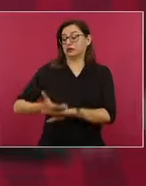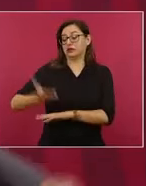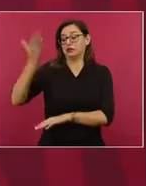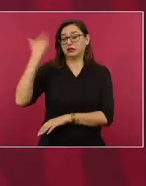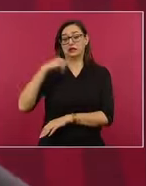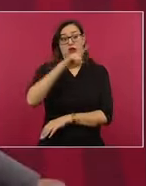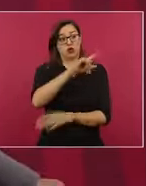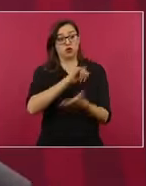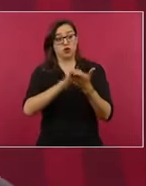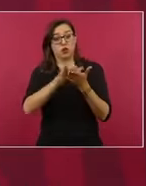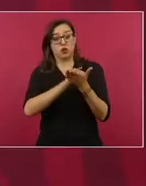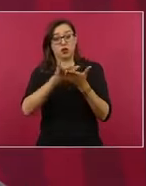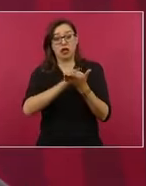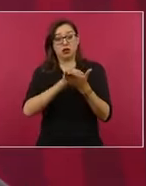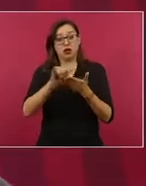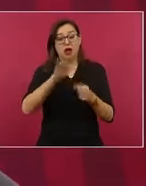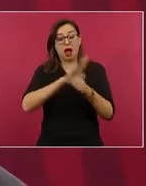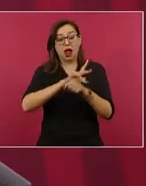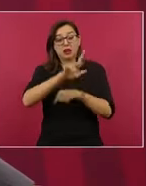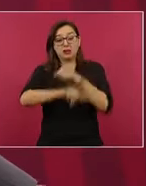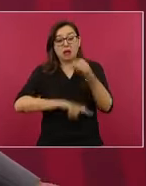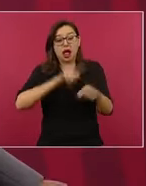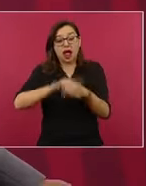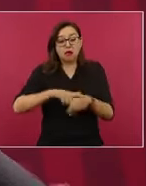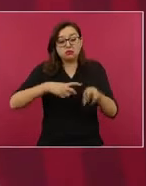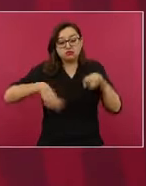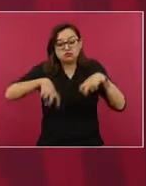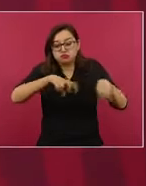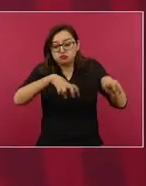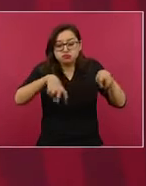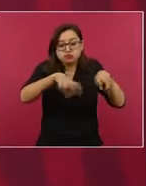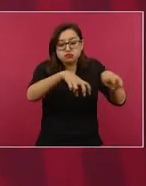en esta ciudad había universidades.